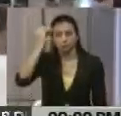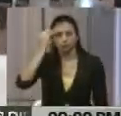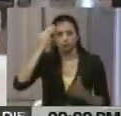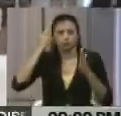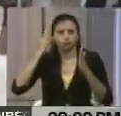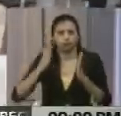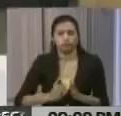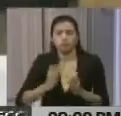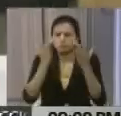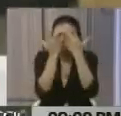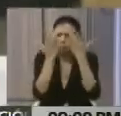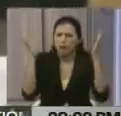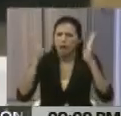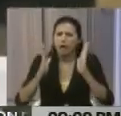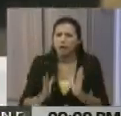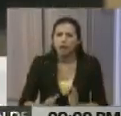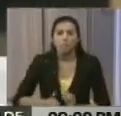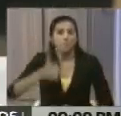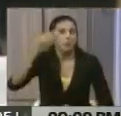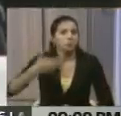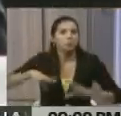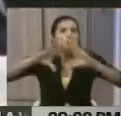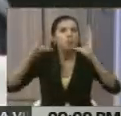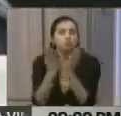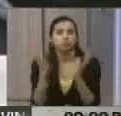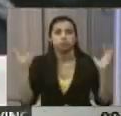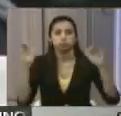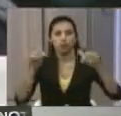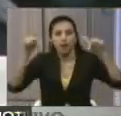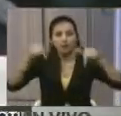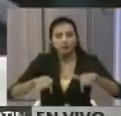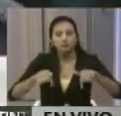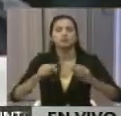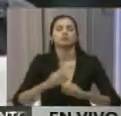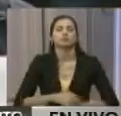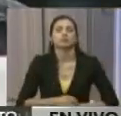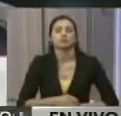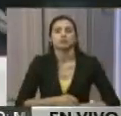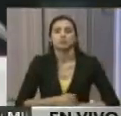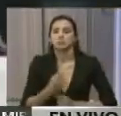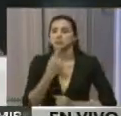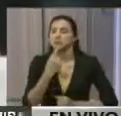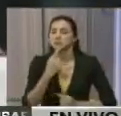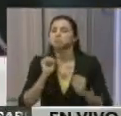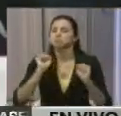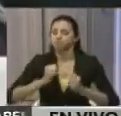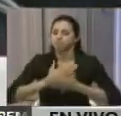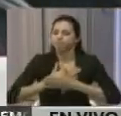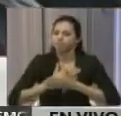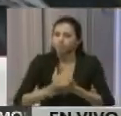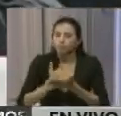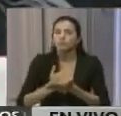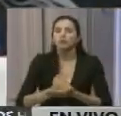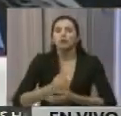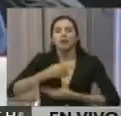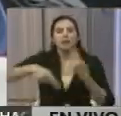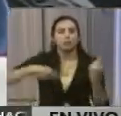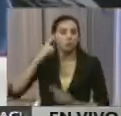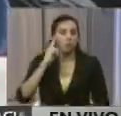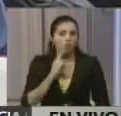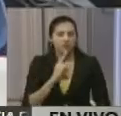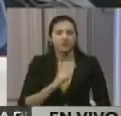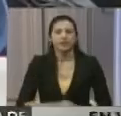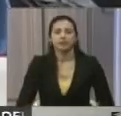intelectuales importantes del mundo manifestando su solidaridad con la revolución